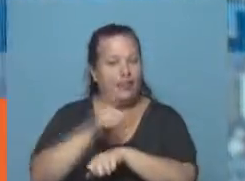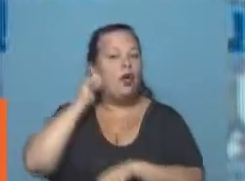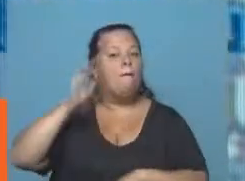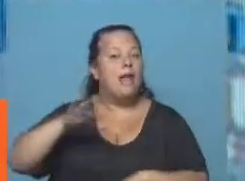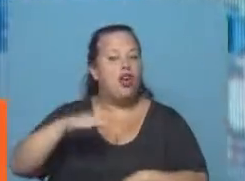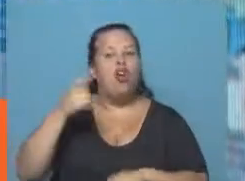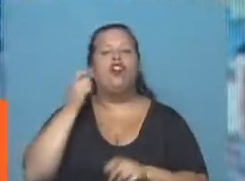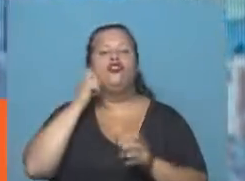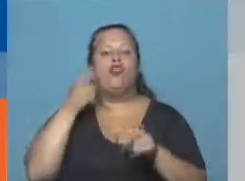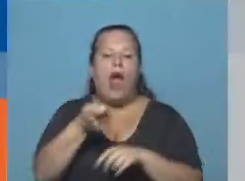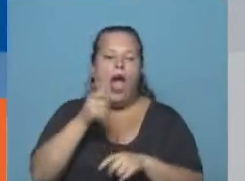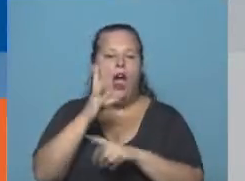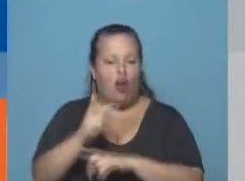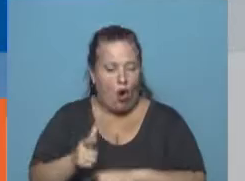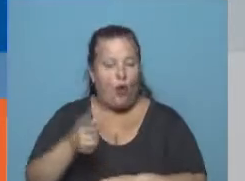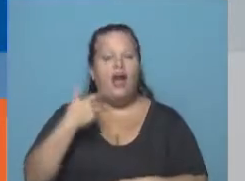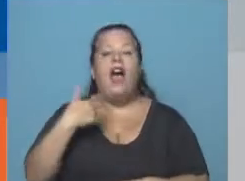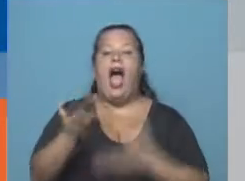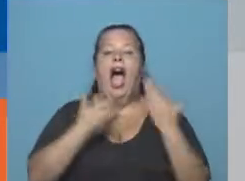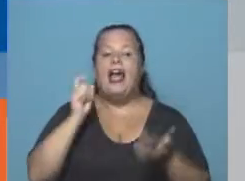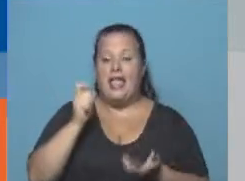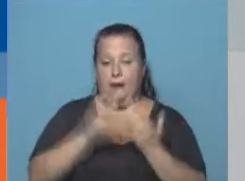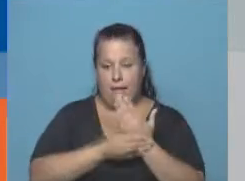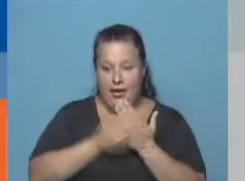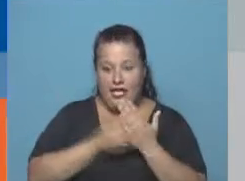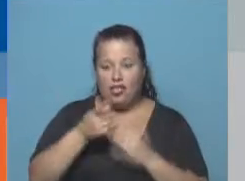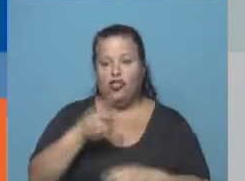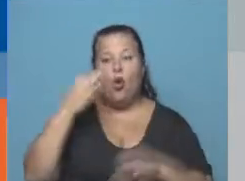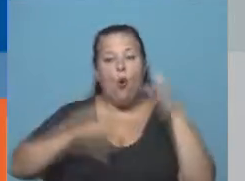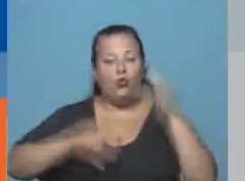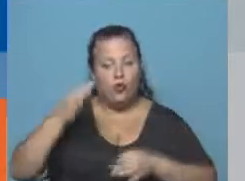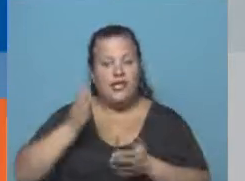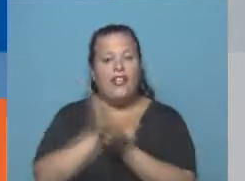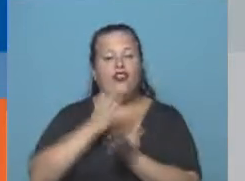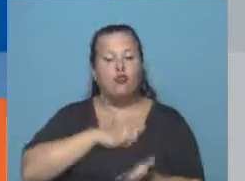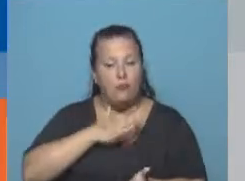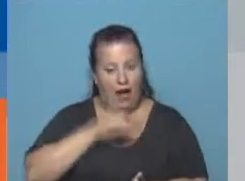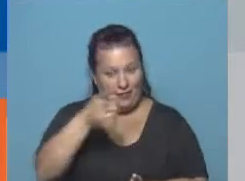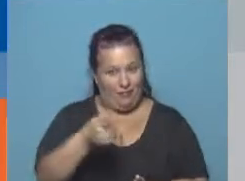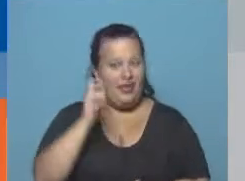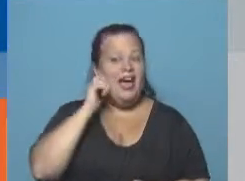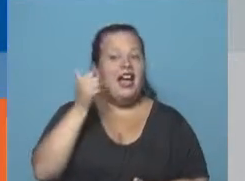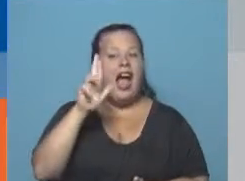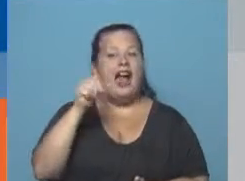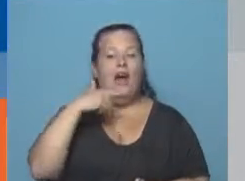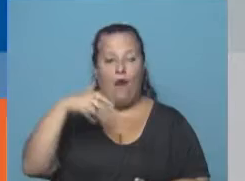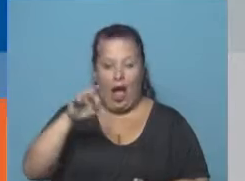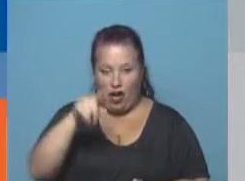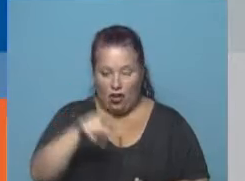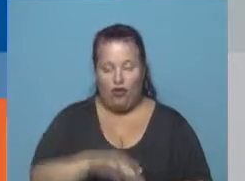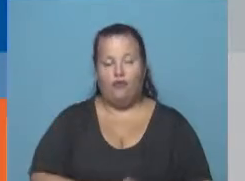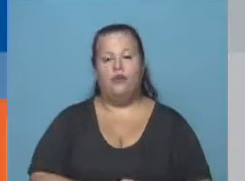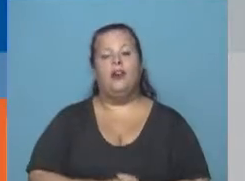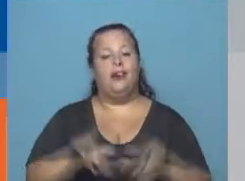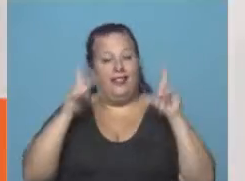menores en cuanto a los delitos el que hizo declaraciones fue el ministro de justicia y derechos humanos allí lo tenemos en la imagen germán garavano